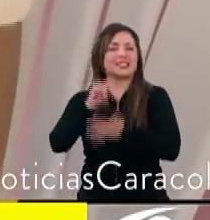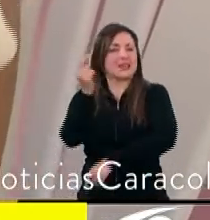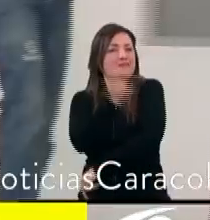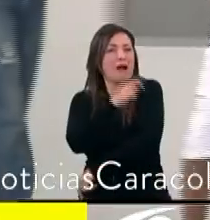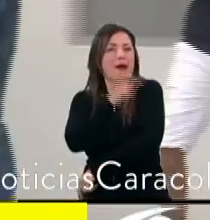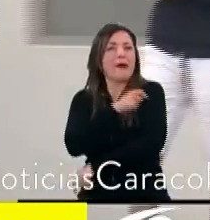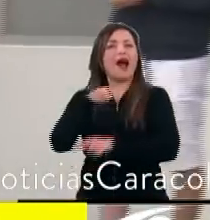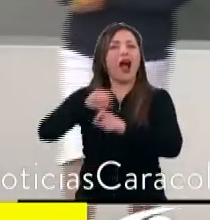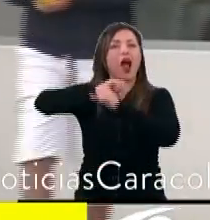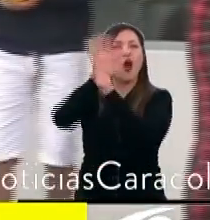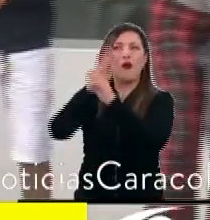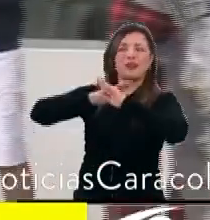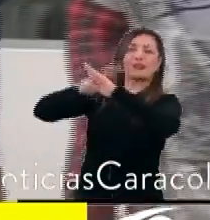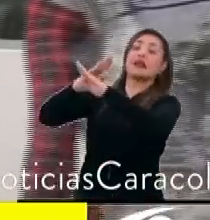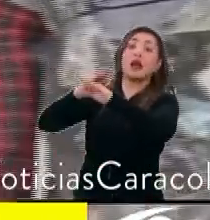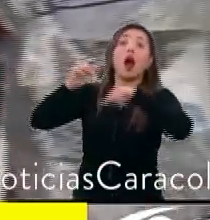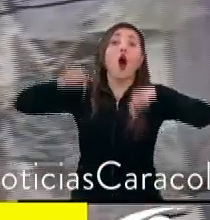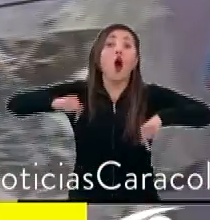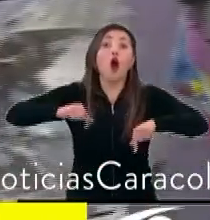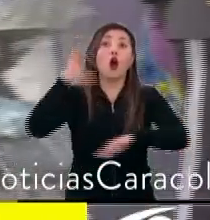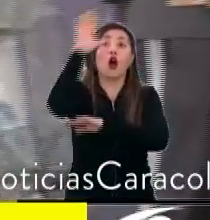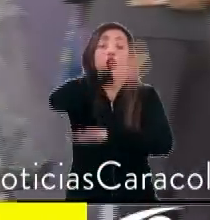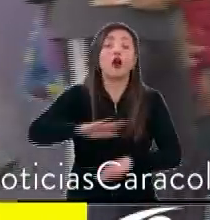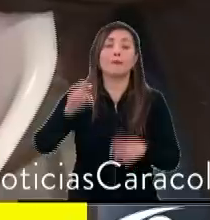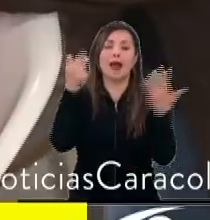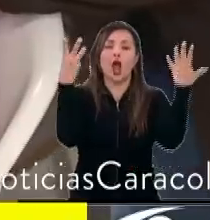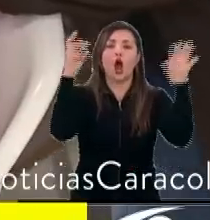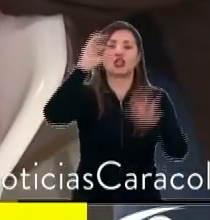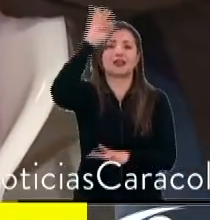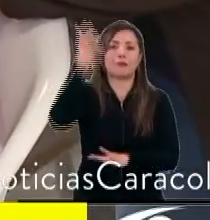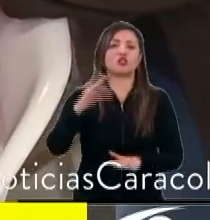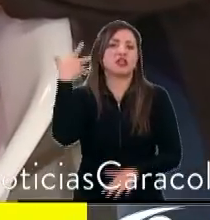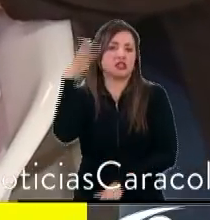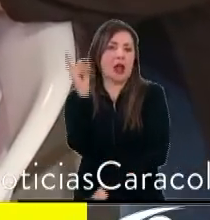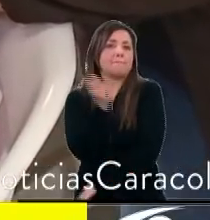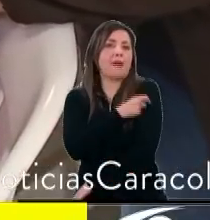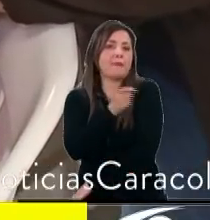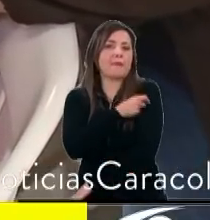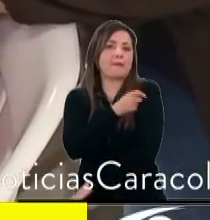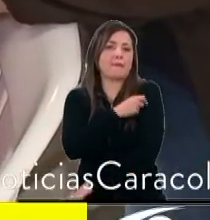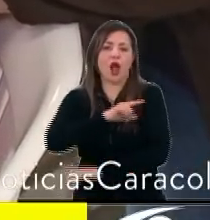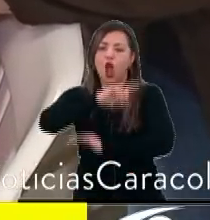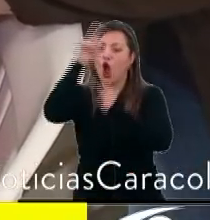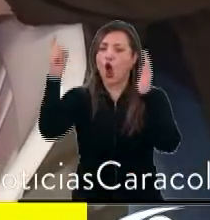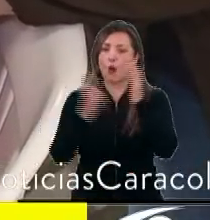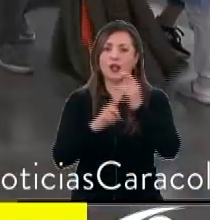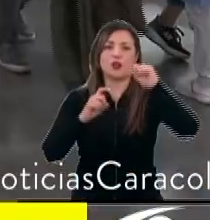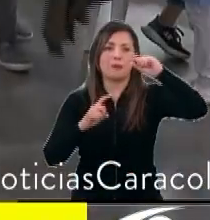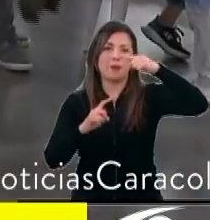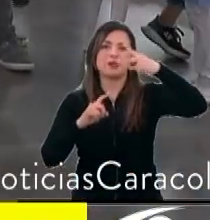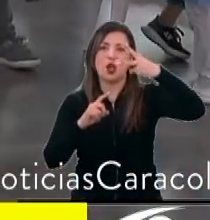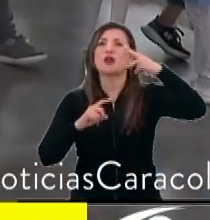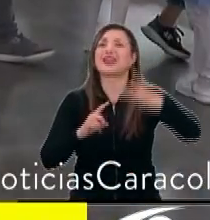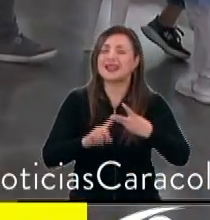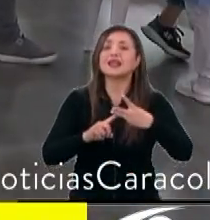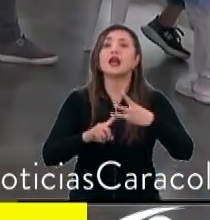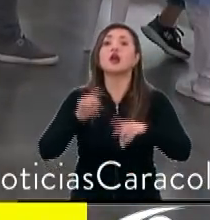COVID-19. Hoy el país alcanza más del 80% de la población vacunada con esquemas completos.